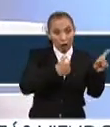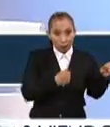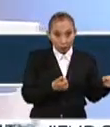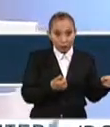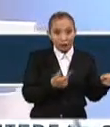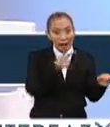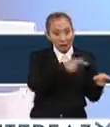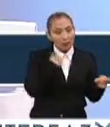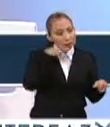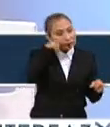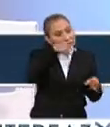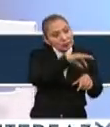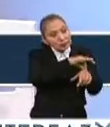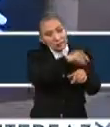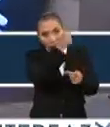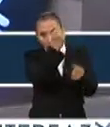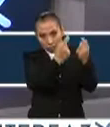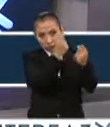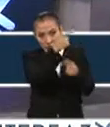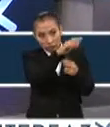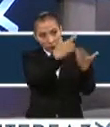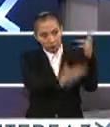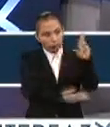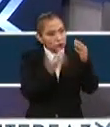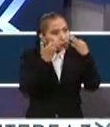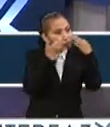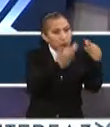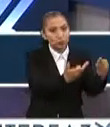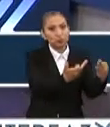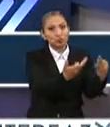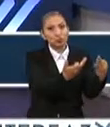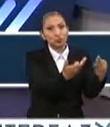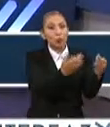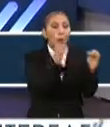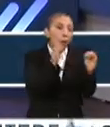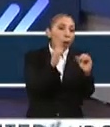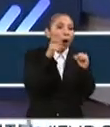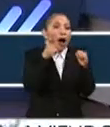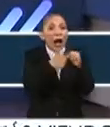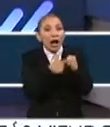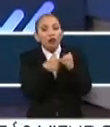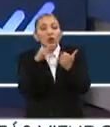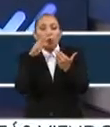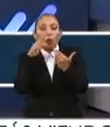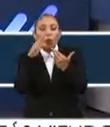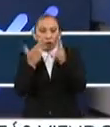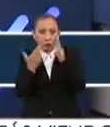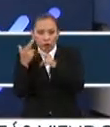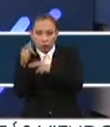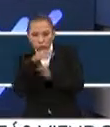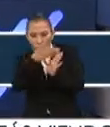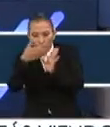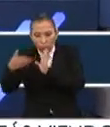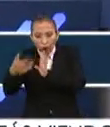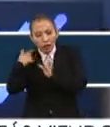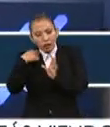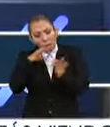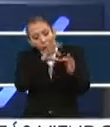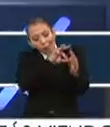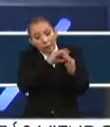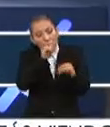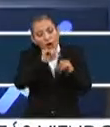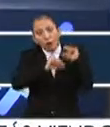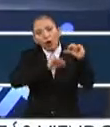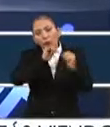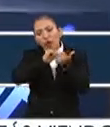mejor vivieron, algunos de ellos, la revolución o algún tipo de revolución, y es más fácil identificarnos, pero